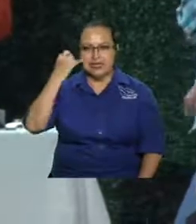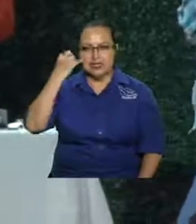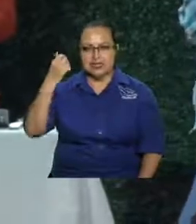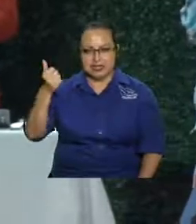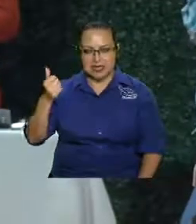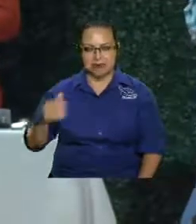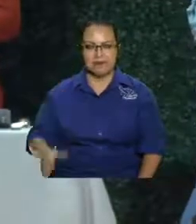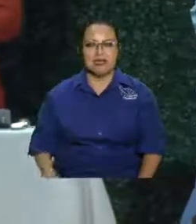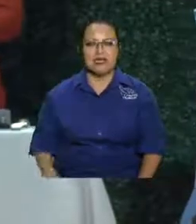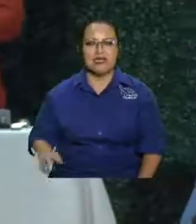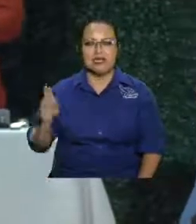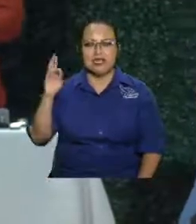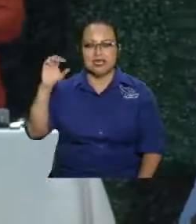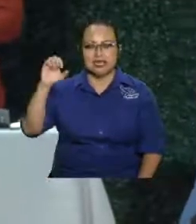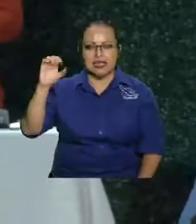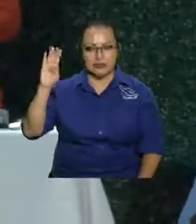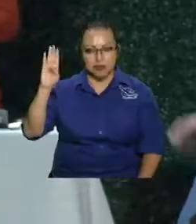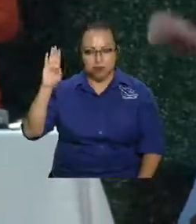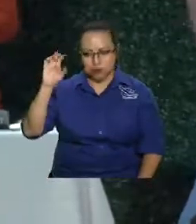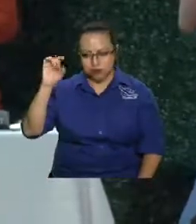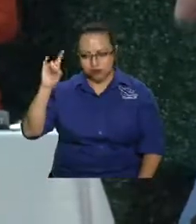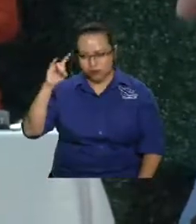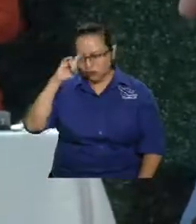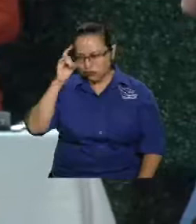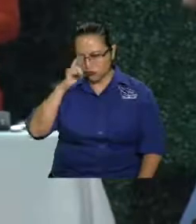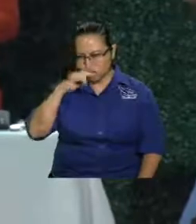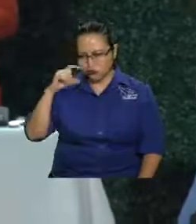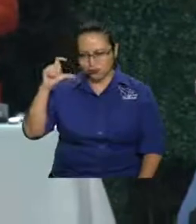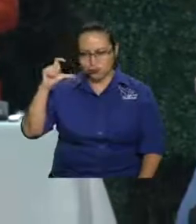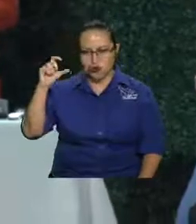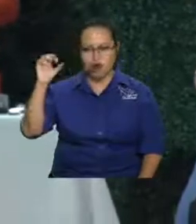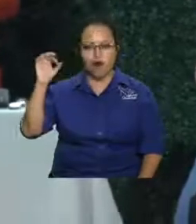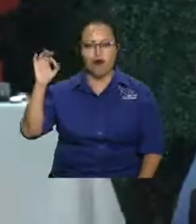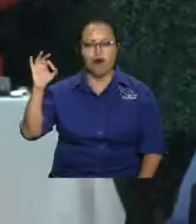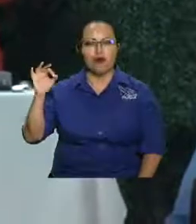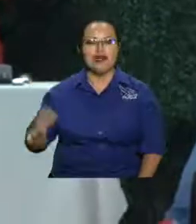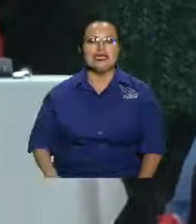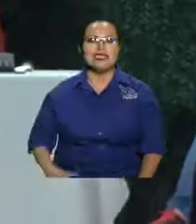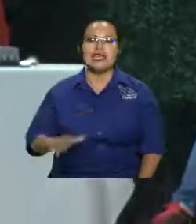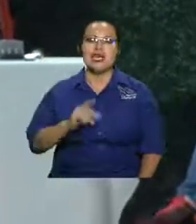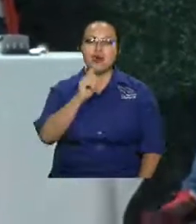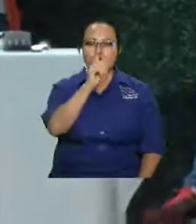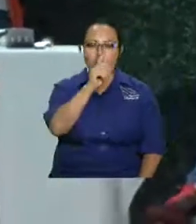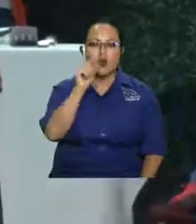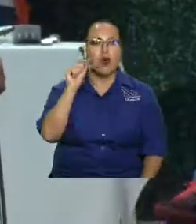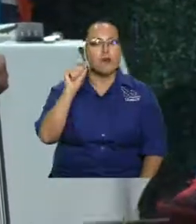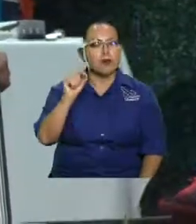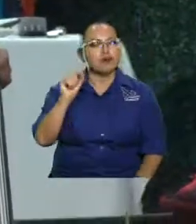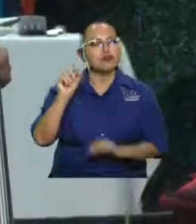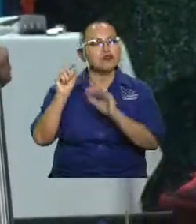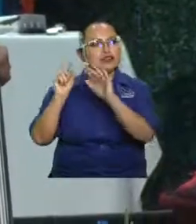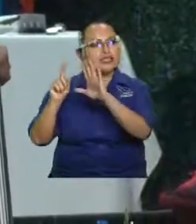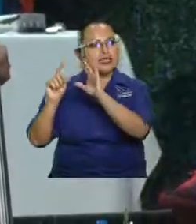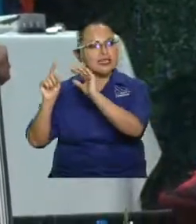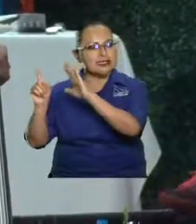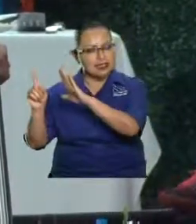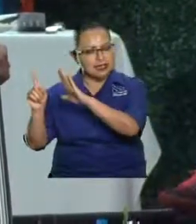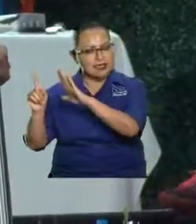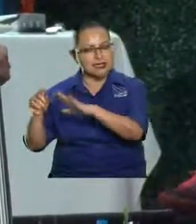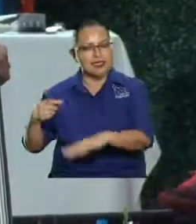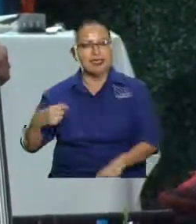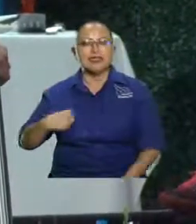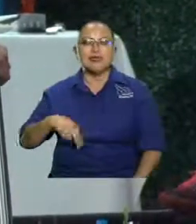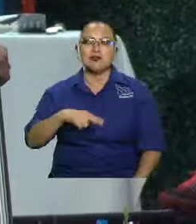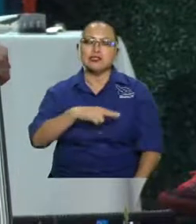el 1.66 de sus ingresos para bendecir a los pobres. Pero el 1.66